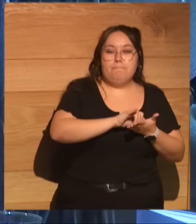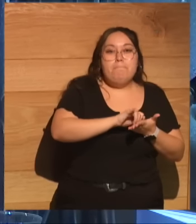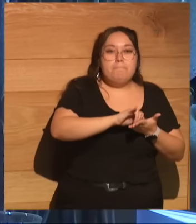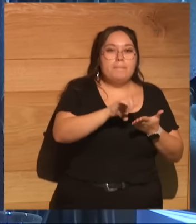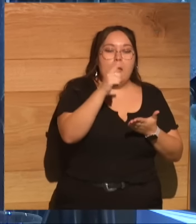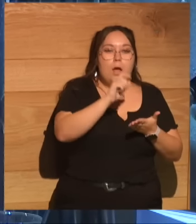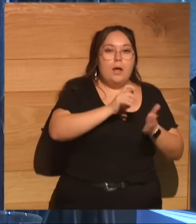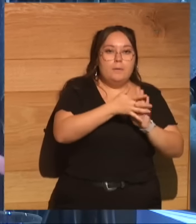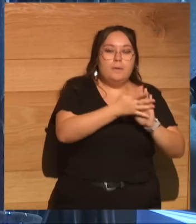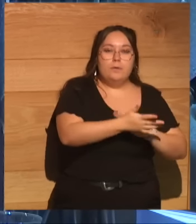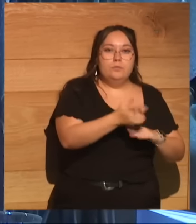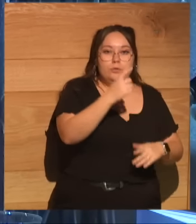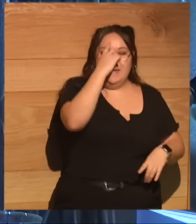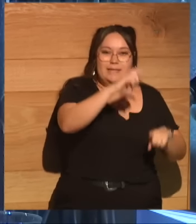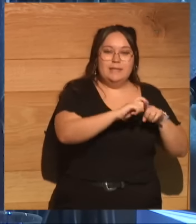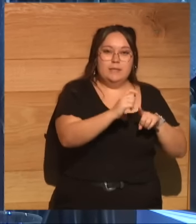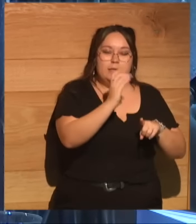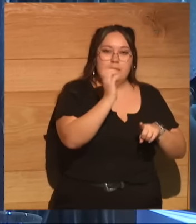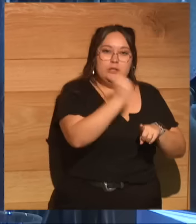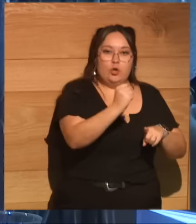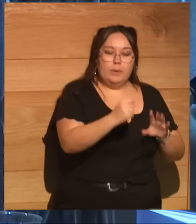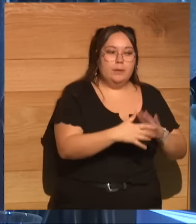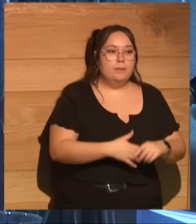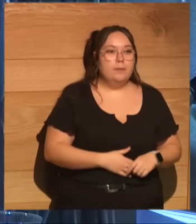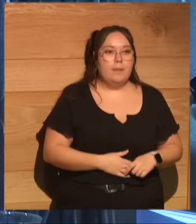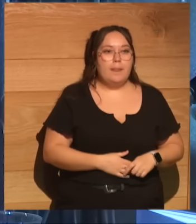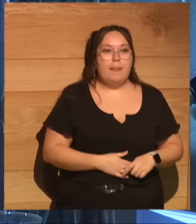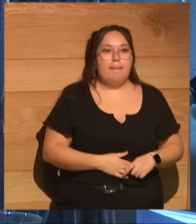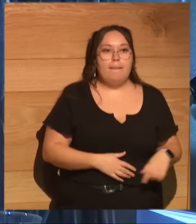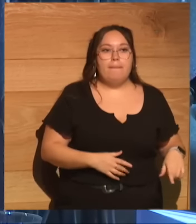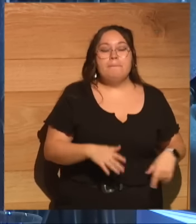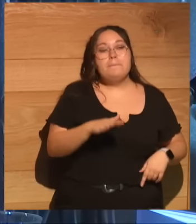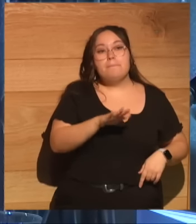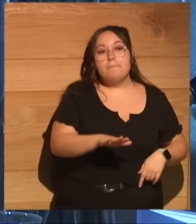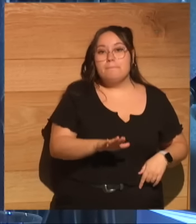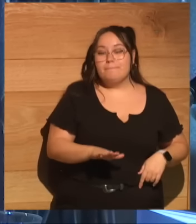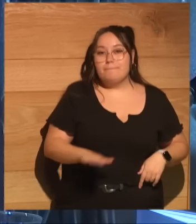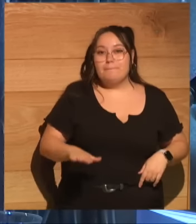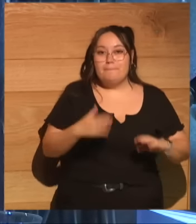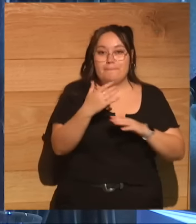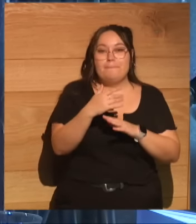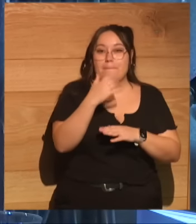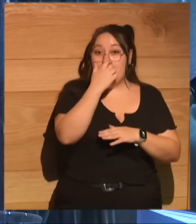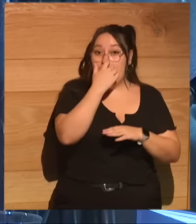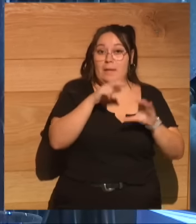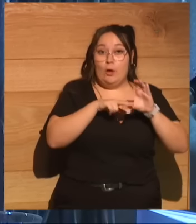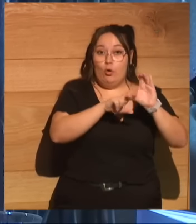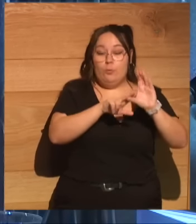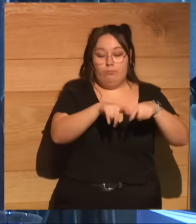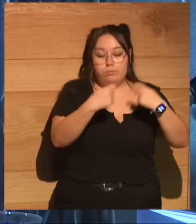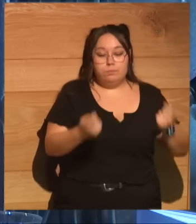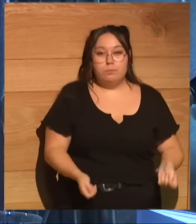es con lo que disfrutaba este señor? Pues cuando se caía un niño de un columpio y se rompía un brazo, pues él lo